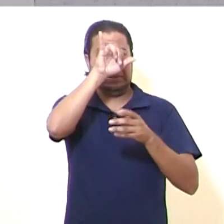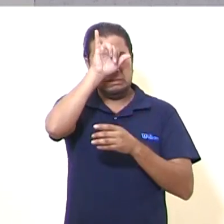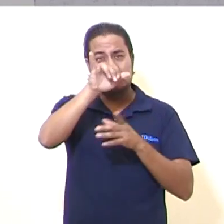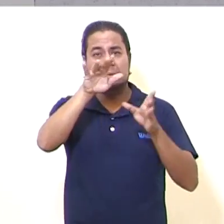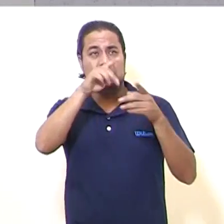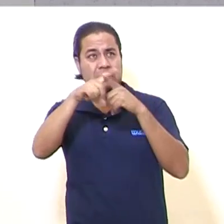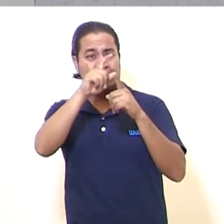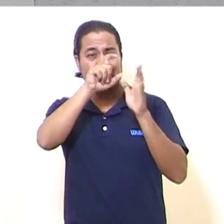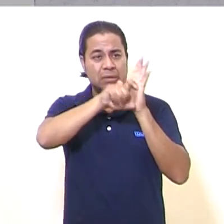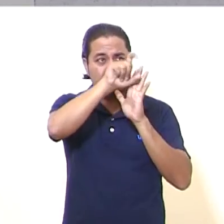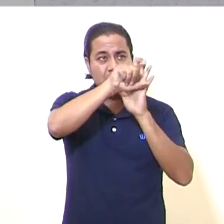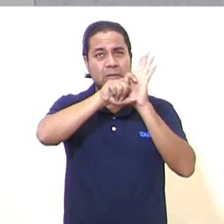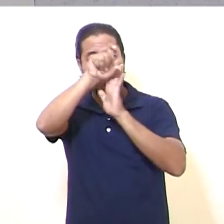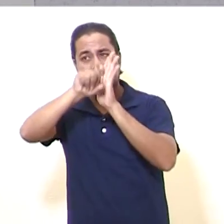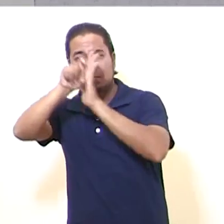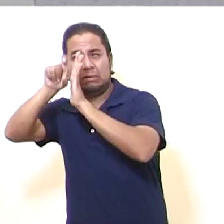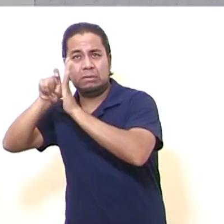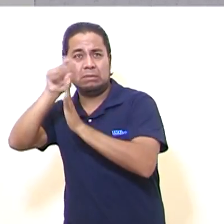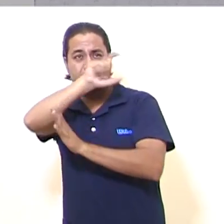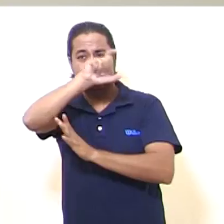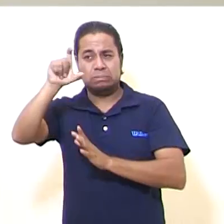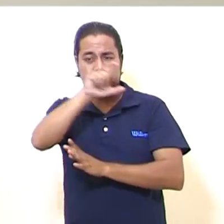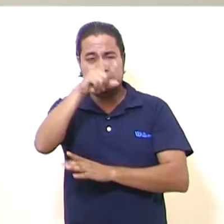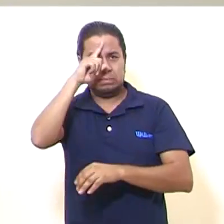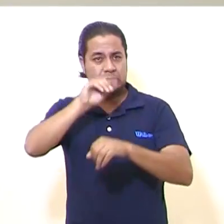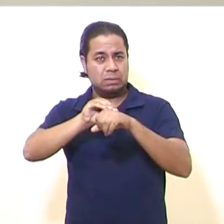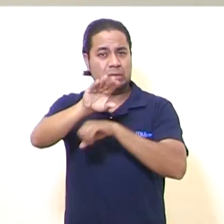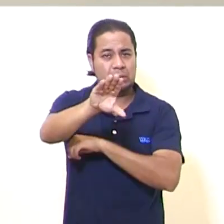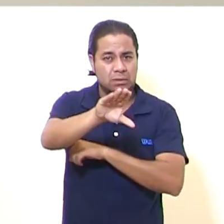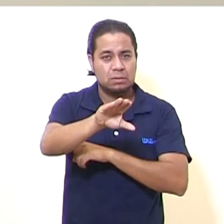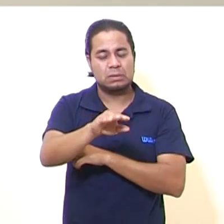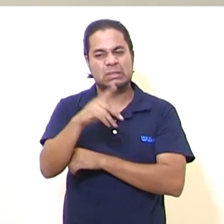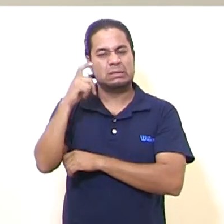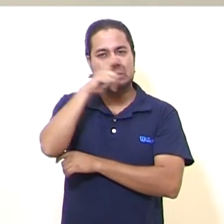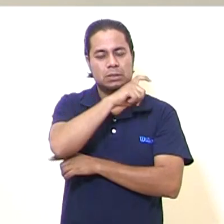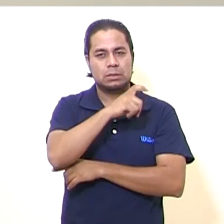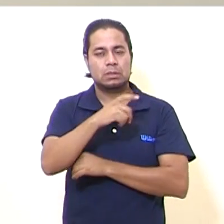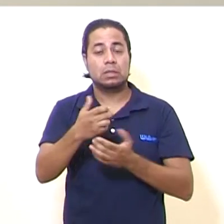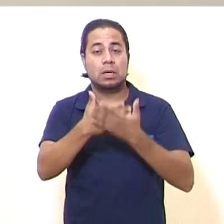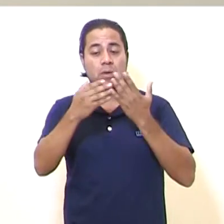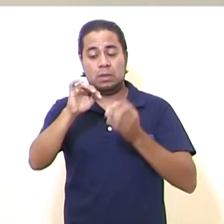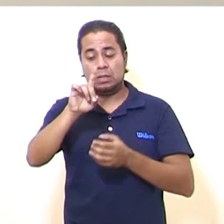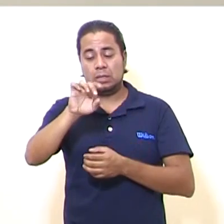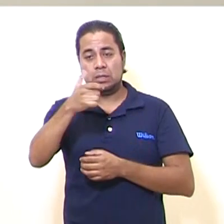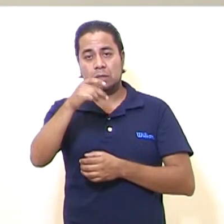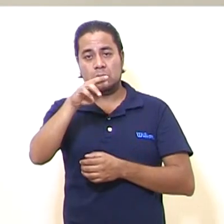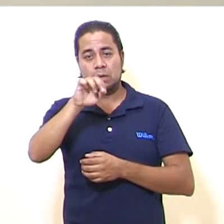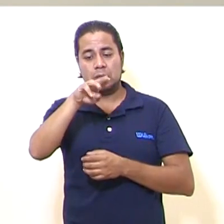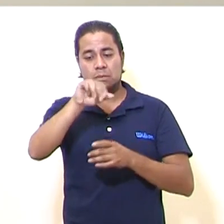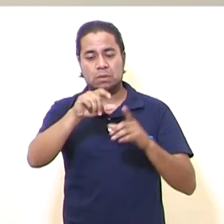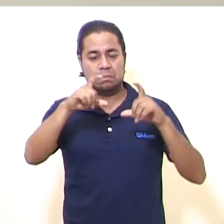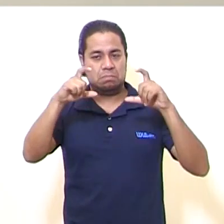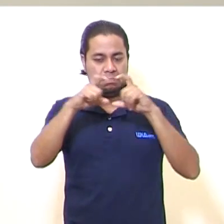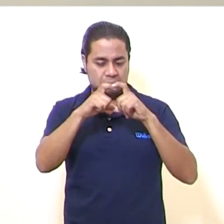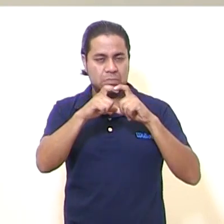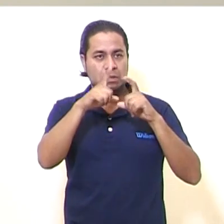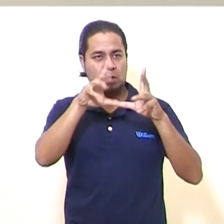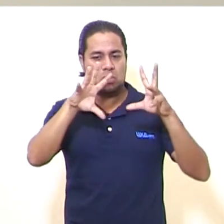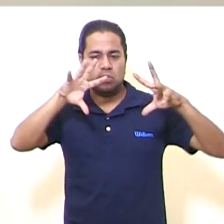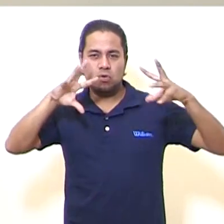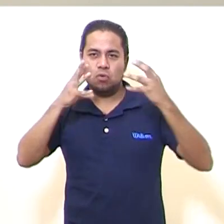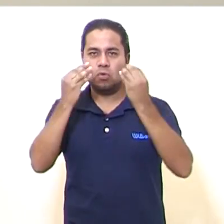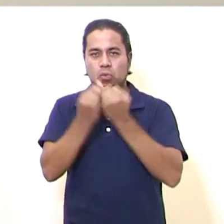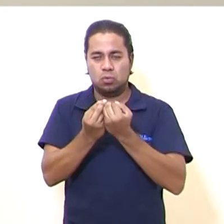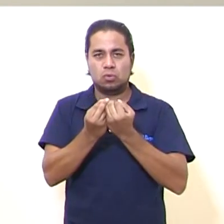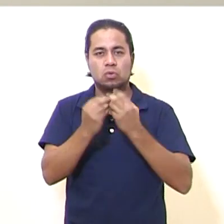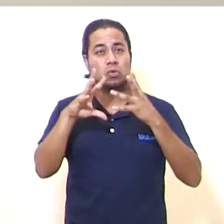símbolo para mandar el mensaje. Con los ideogramas, ellos tenían un conjunto de símbolos, los cuales